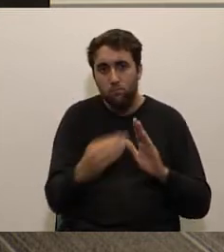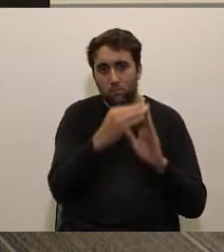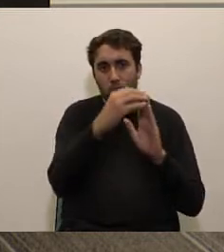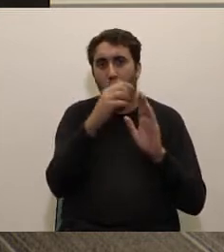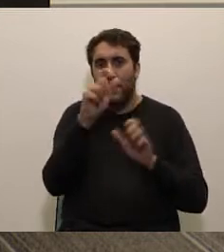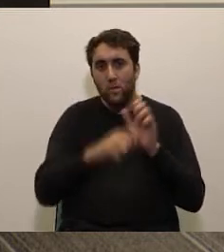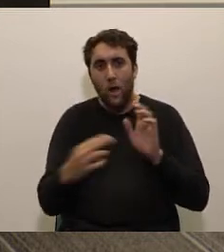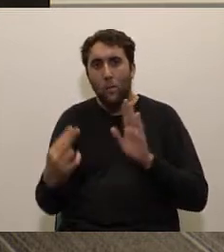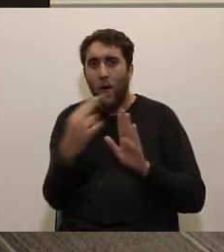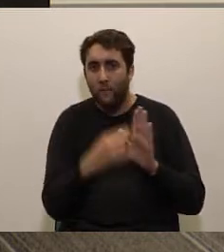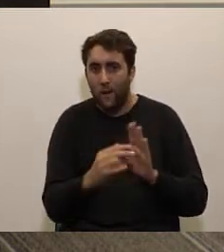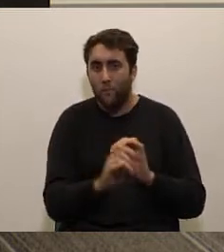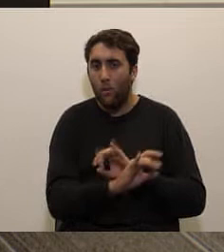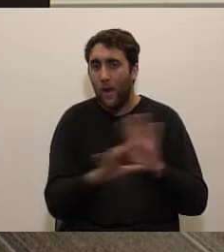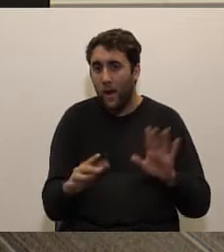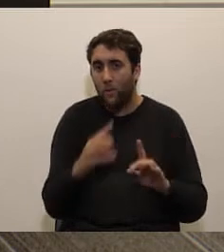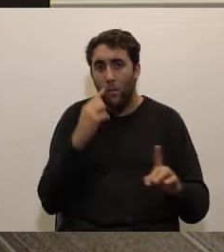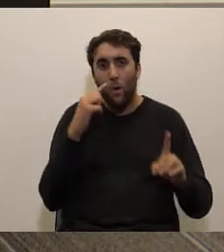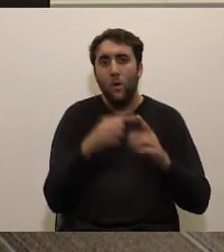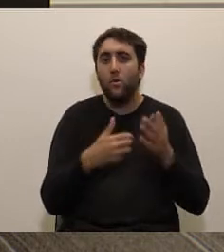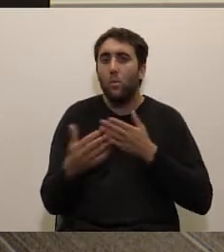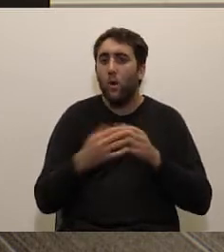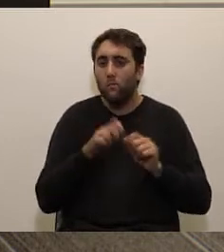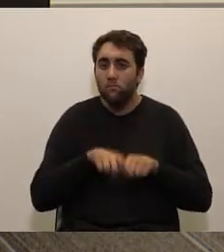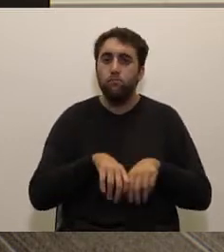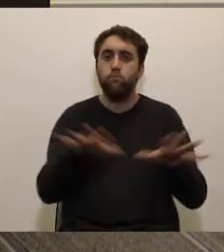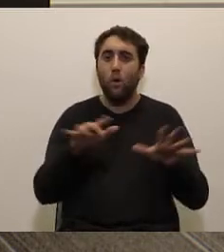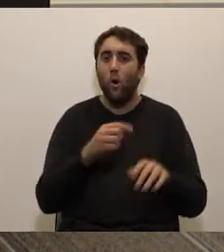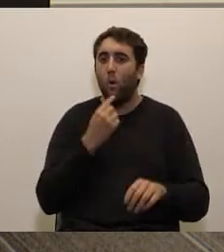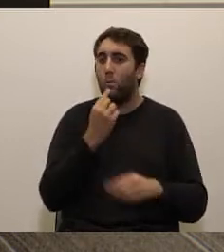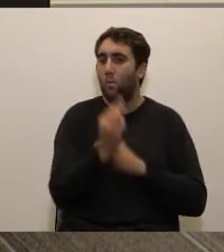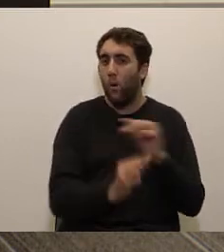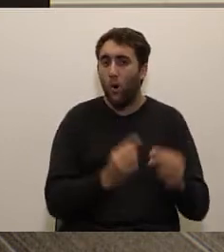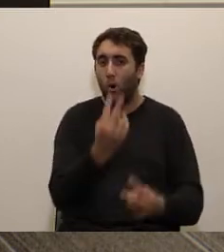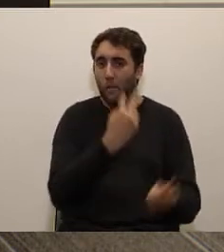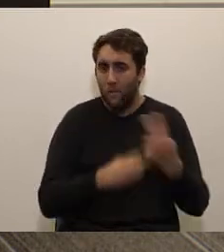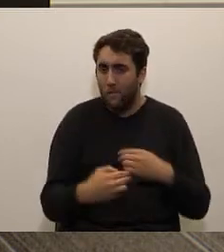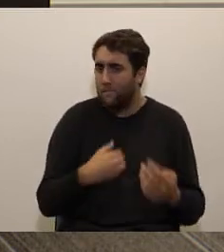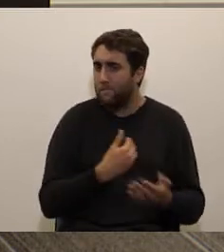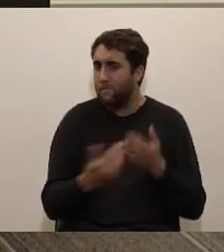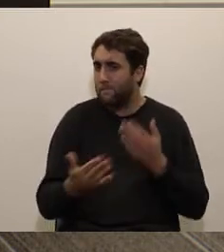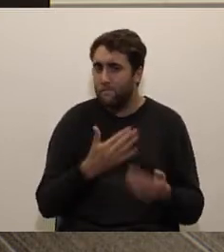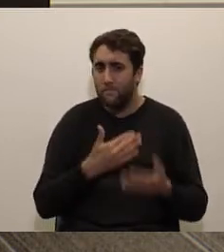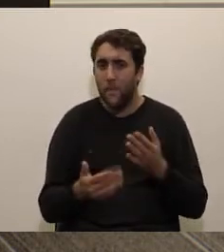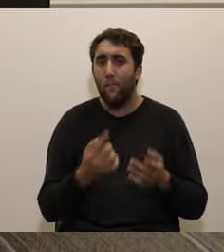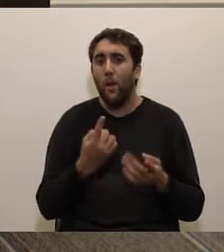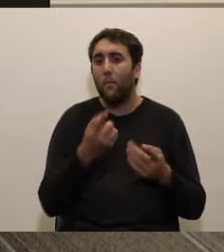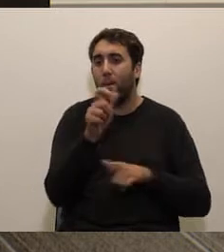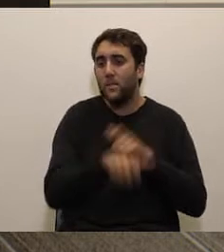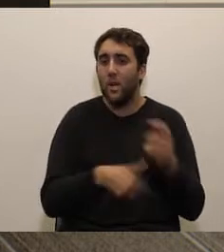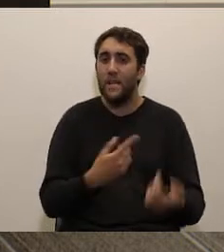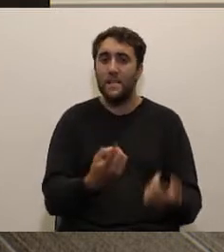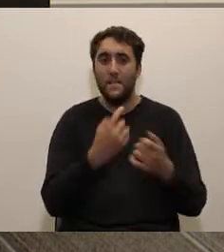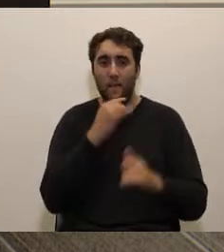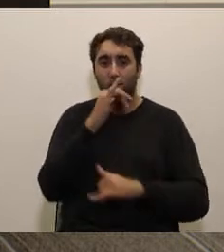objetivo que quieran llegar, ¿no? Porque más allá de si es masivo o no, es también poder llegar a las personas que o necesitan esta información o se tienen que hacer de